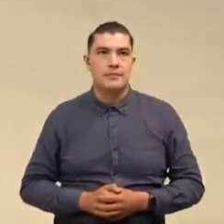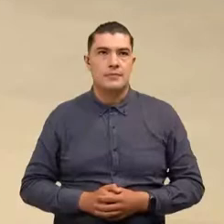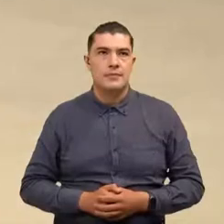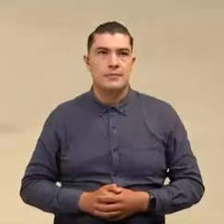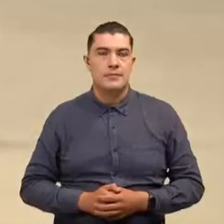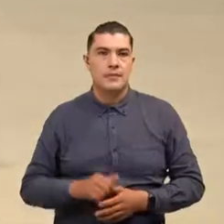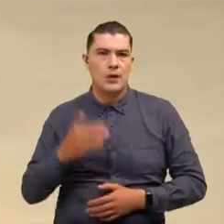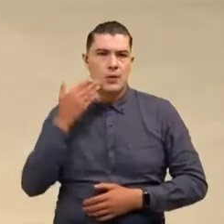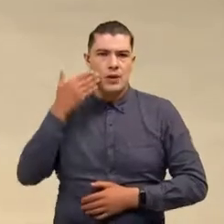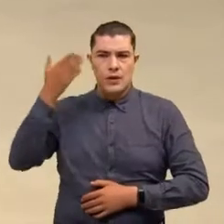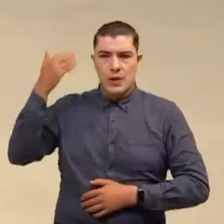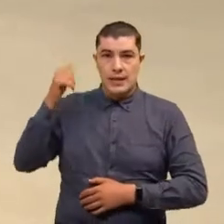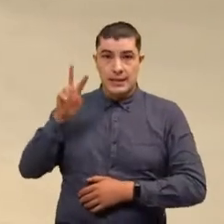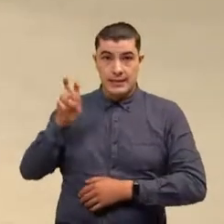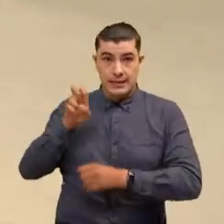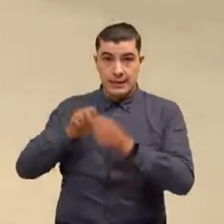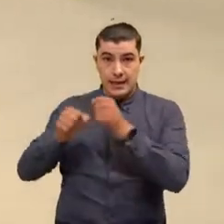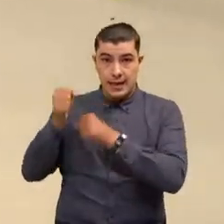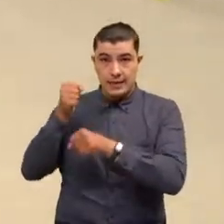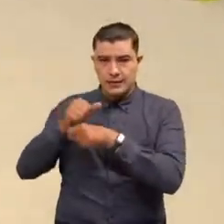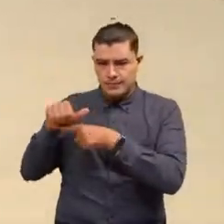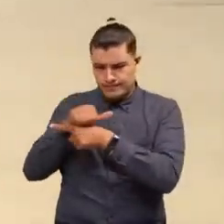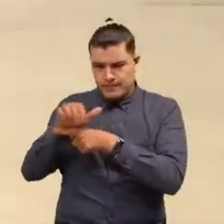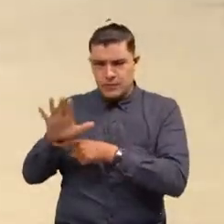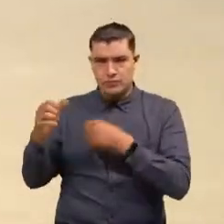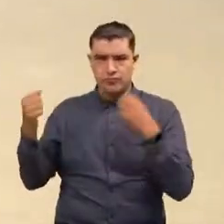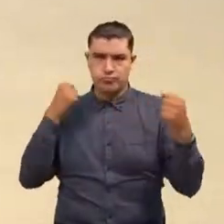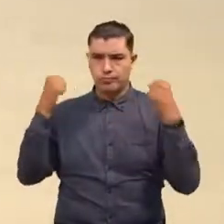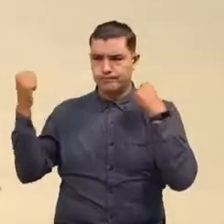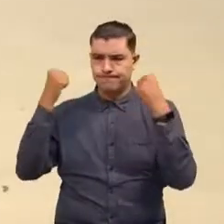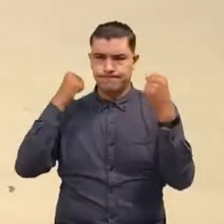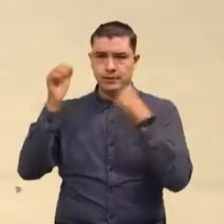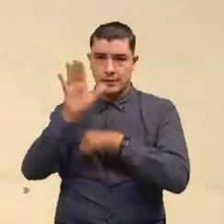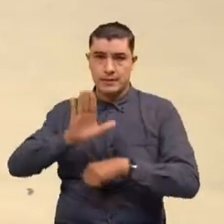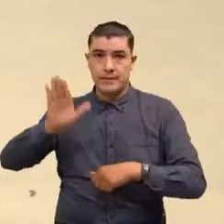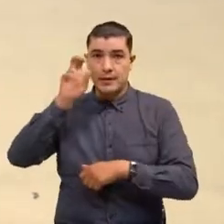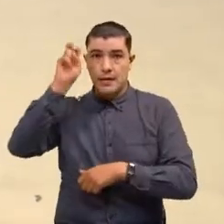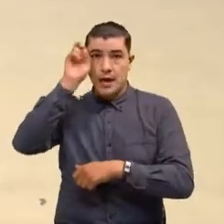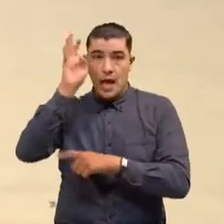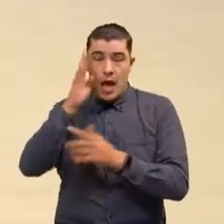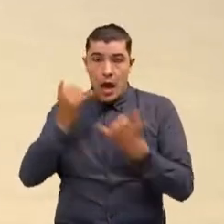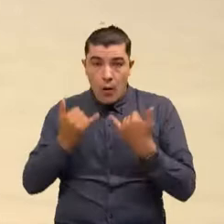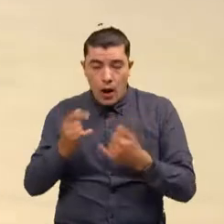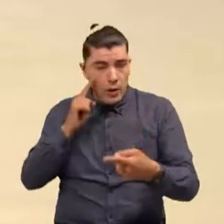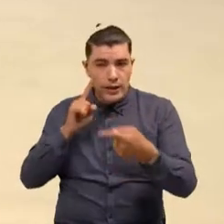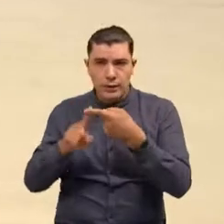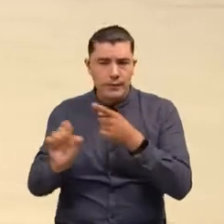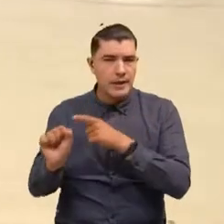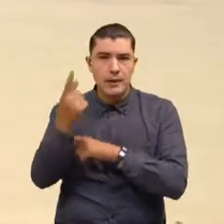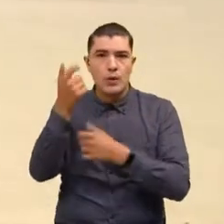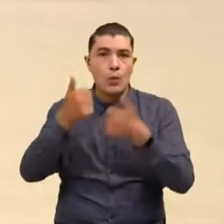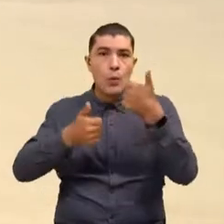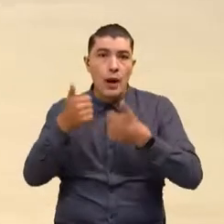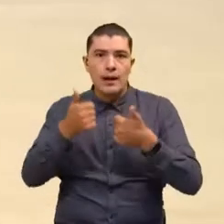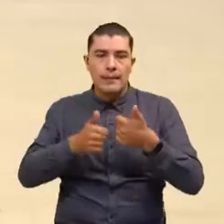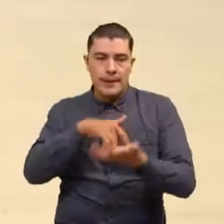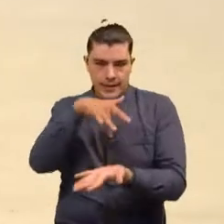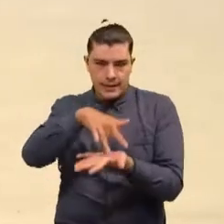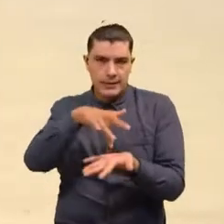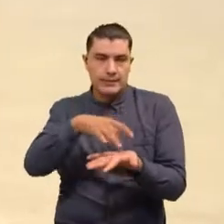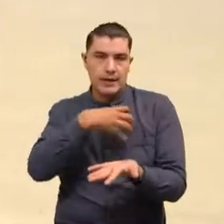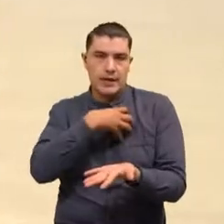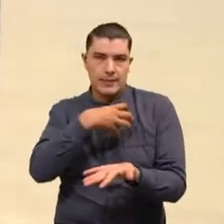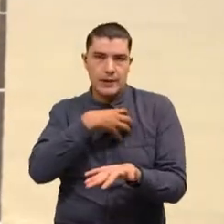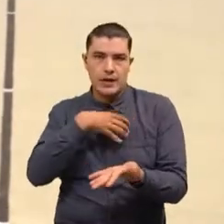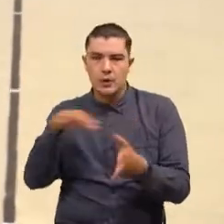Desde hace 7 años se practica esta modalidad de la gimnasia en norte de Santander y actualmente el principal objetivo es el campeonato nacional selectivo para